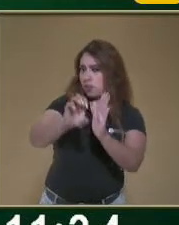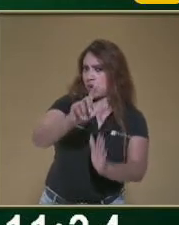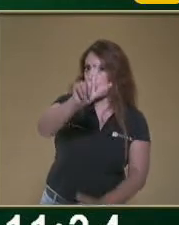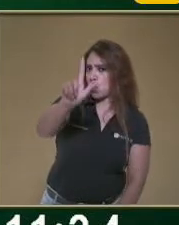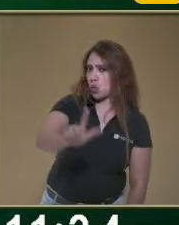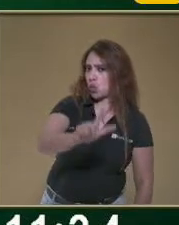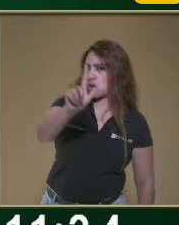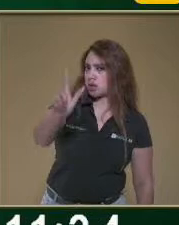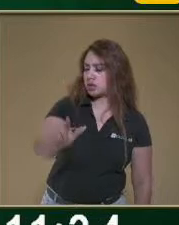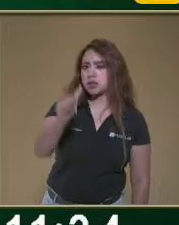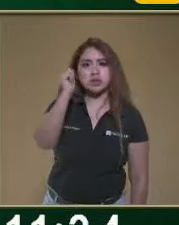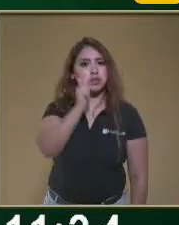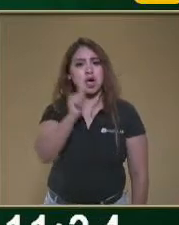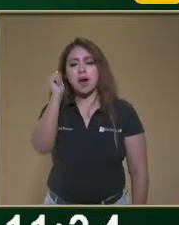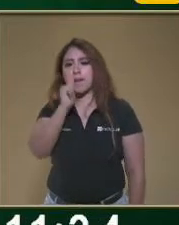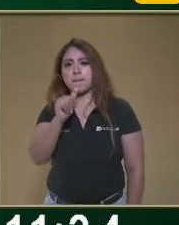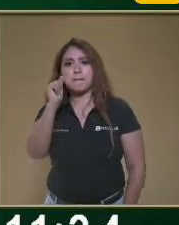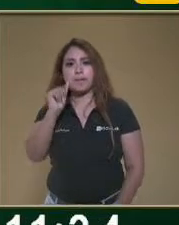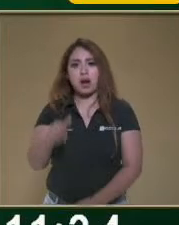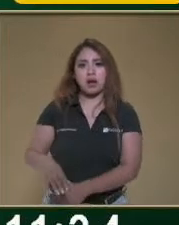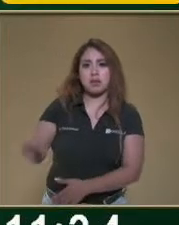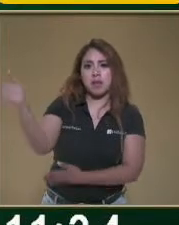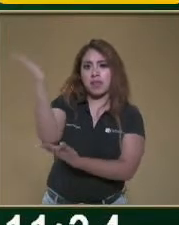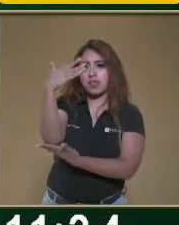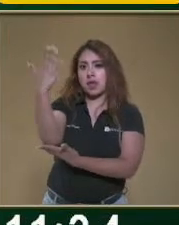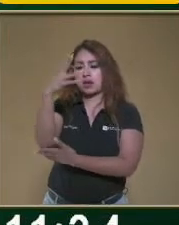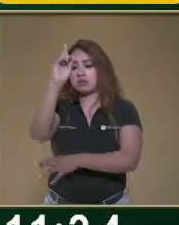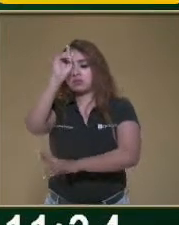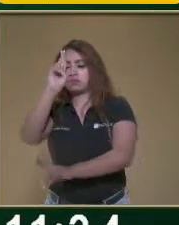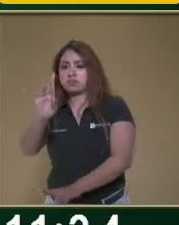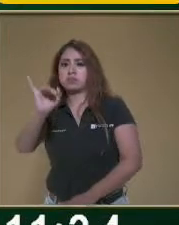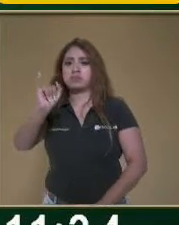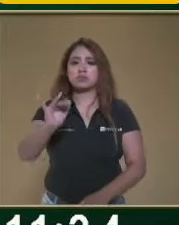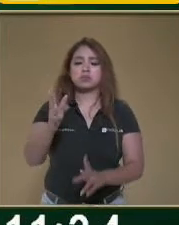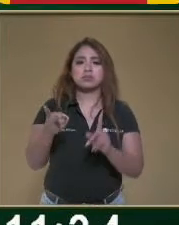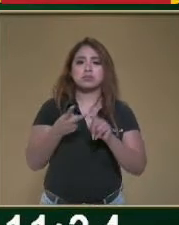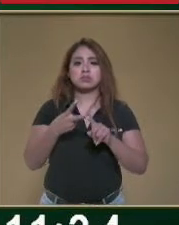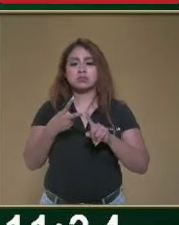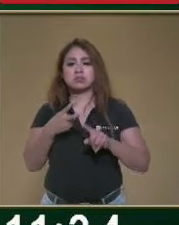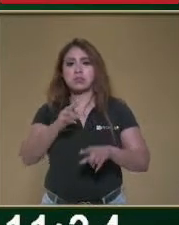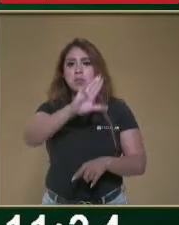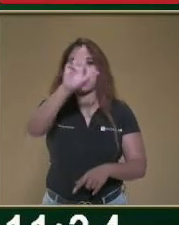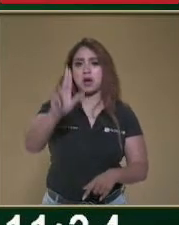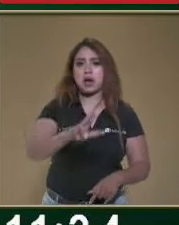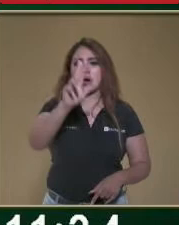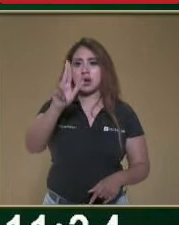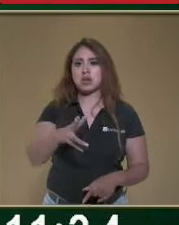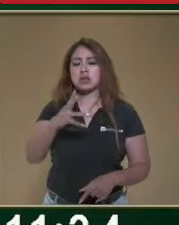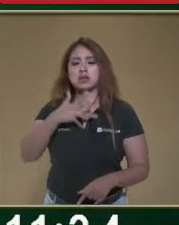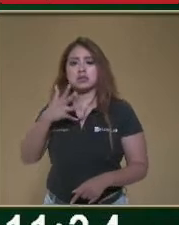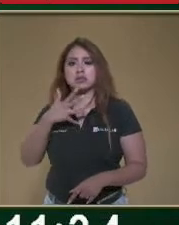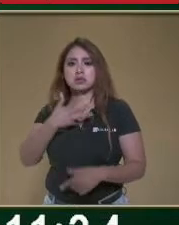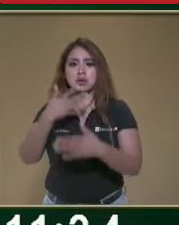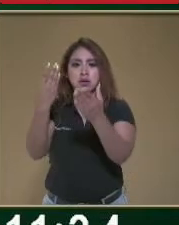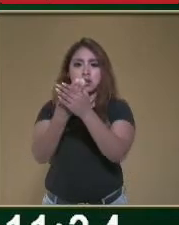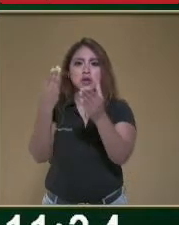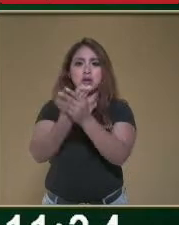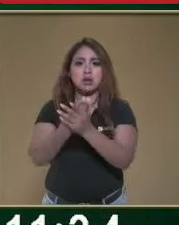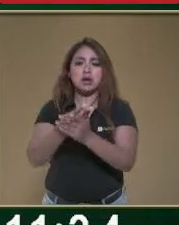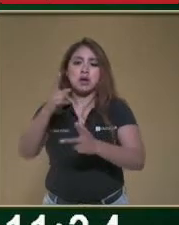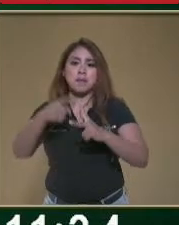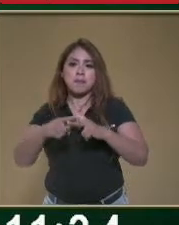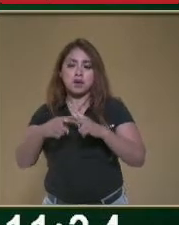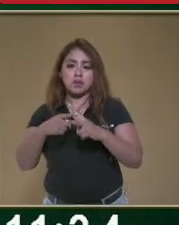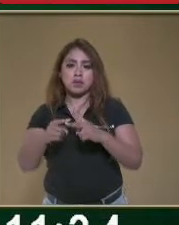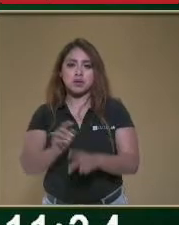Ana, tienen honores a la bandera. Sí, también los martes, en las dos semanas, tienen su clase de